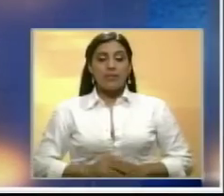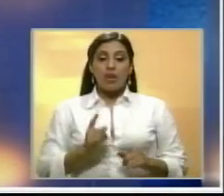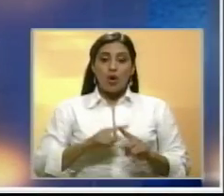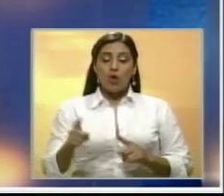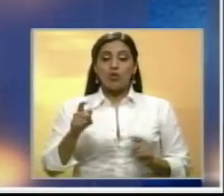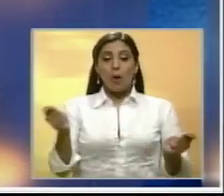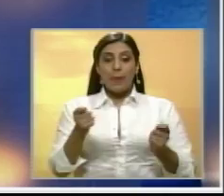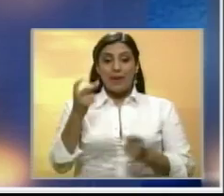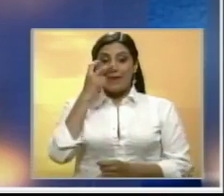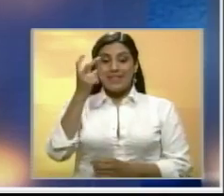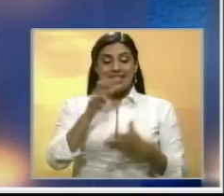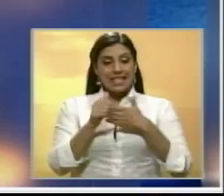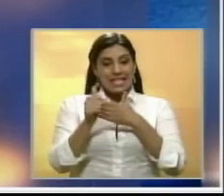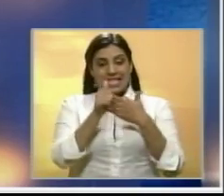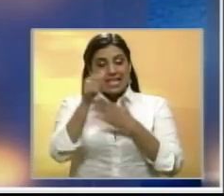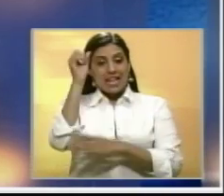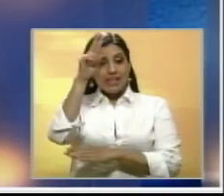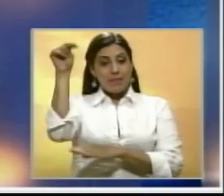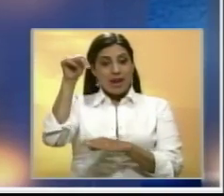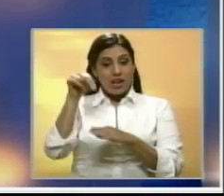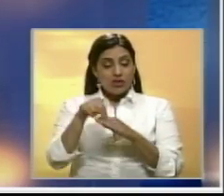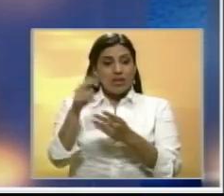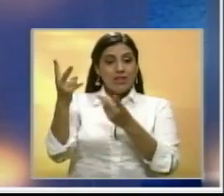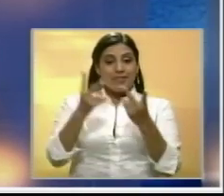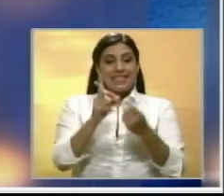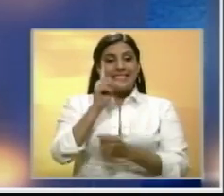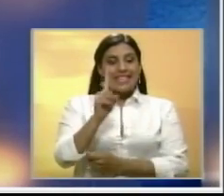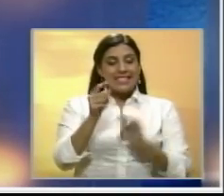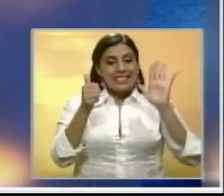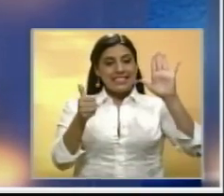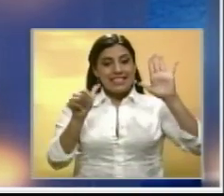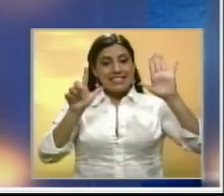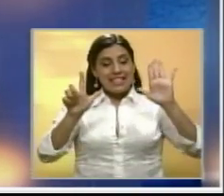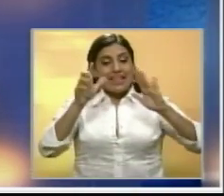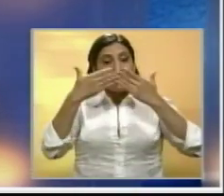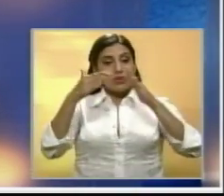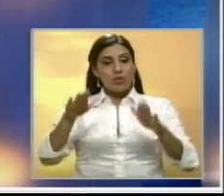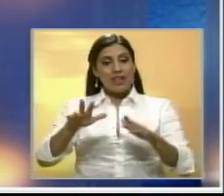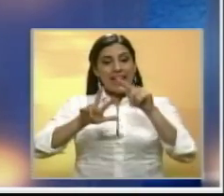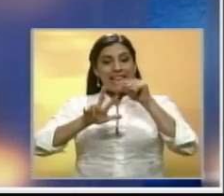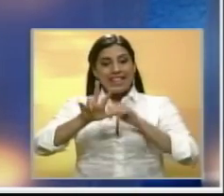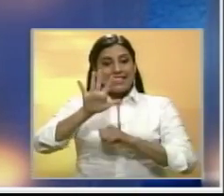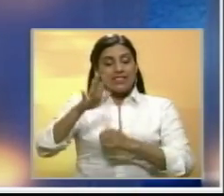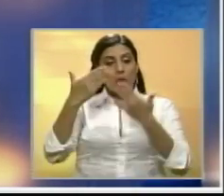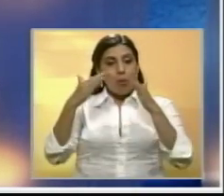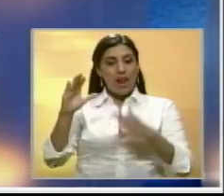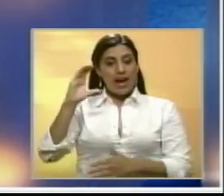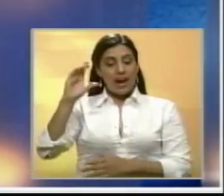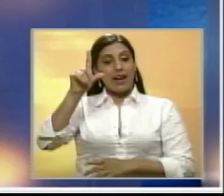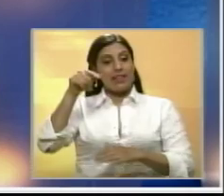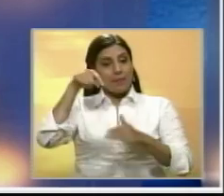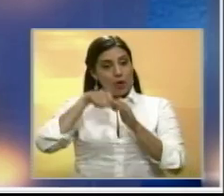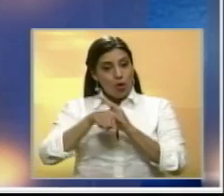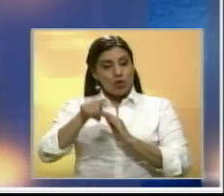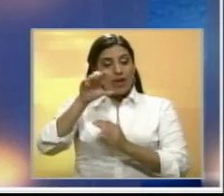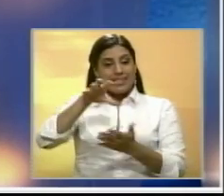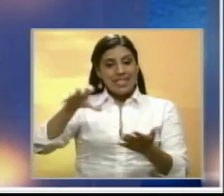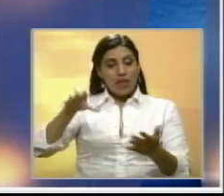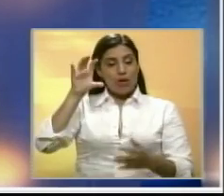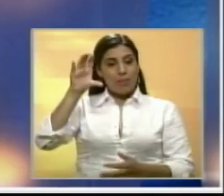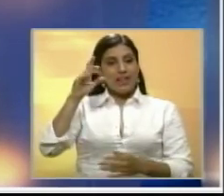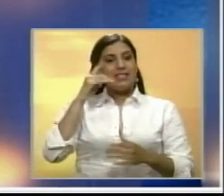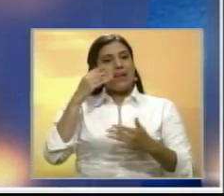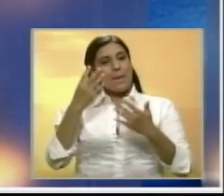El programa de visitas guiadas de la Asamblea Nacional recibe 167 estudiantes de 35 colegios de Caracas y del interior del país de educación